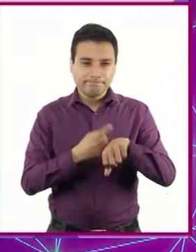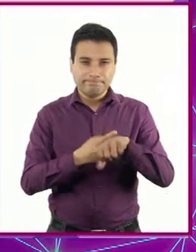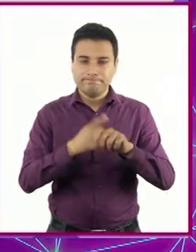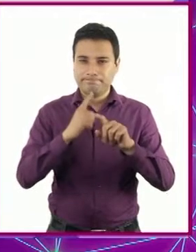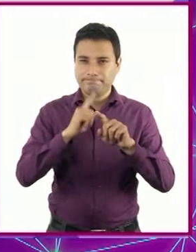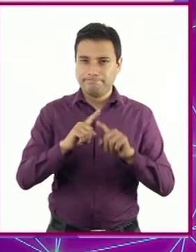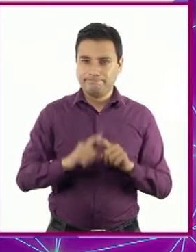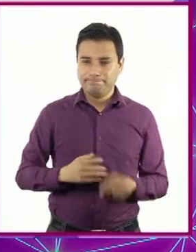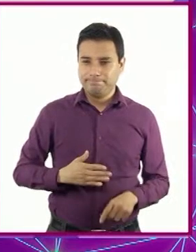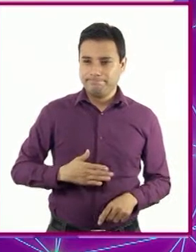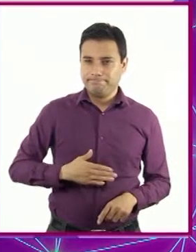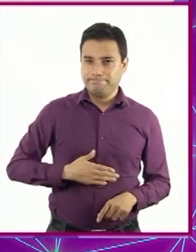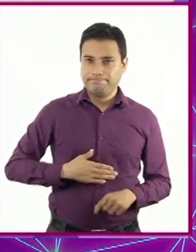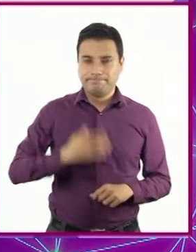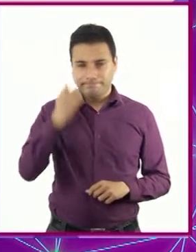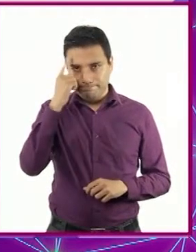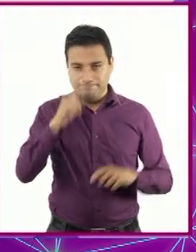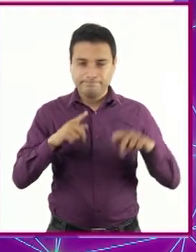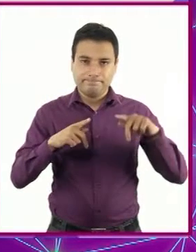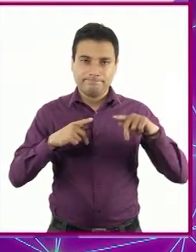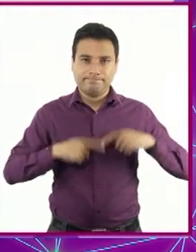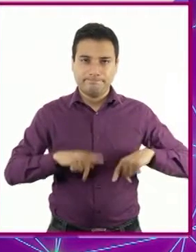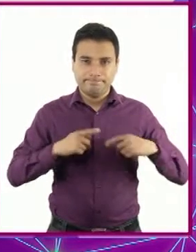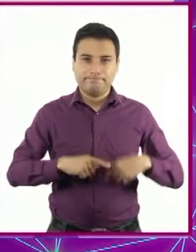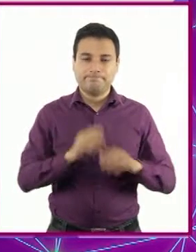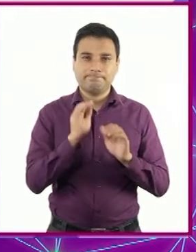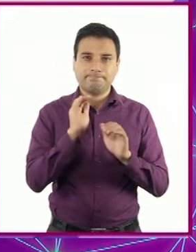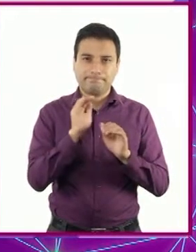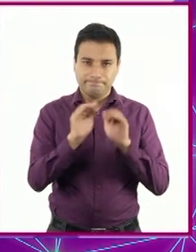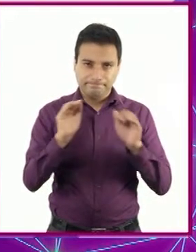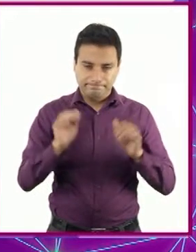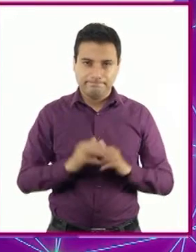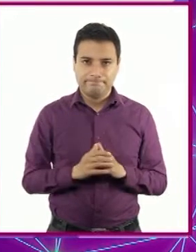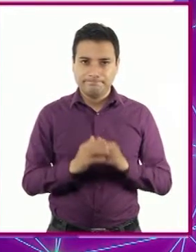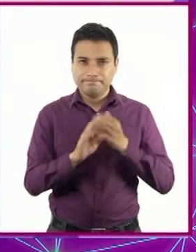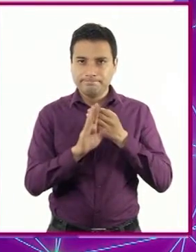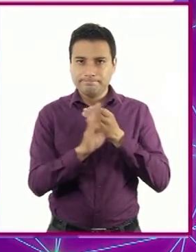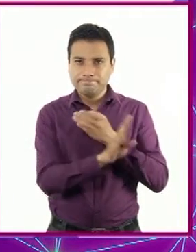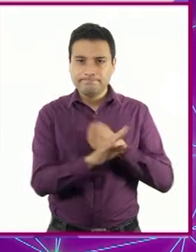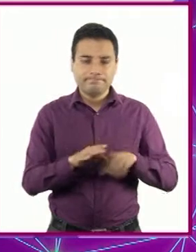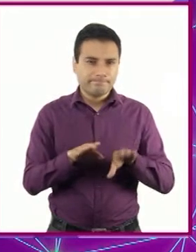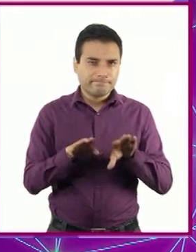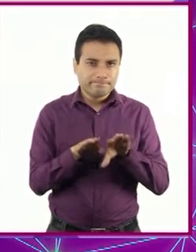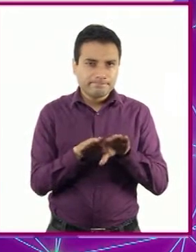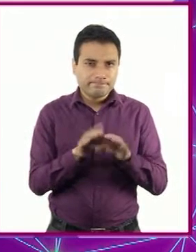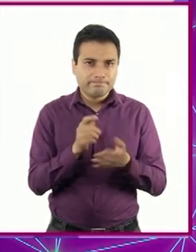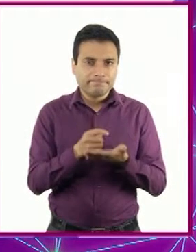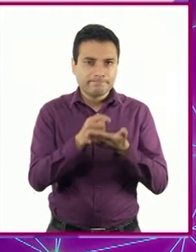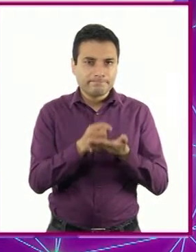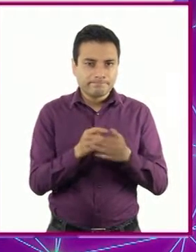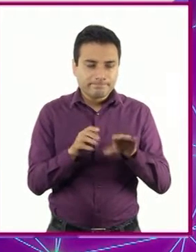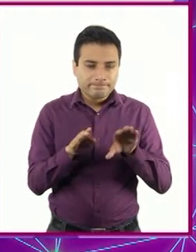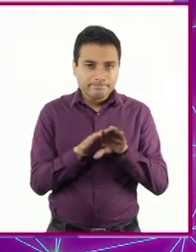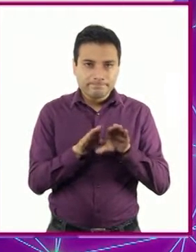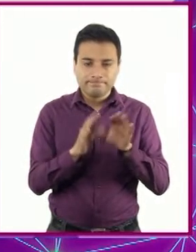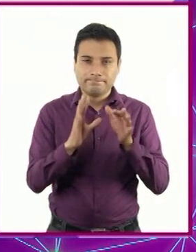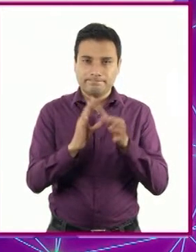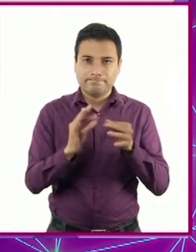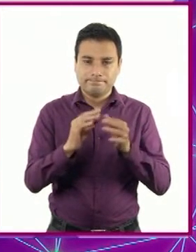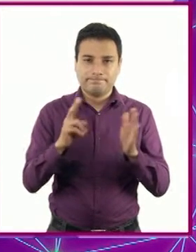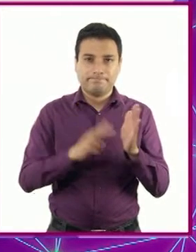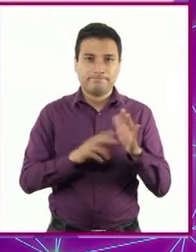propósito de llamar la atención del público en general sobre su prevención y la terapia. En 2019 se eligió el